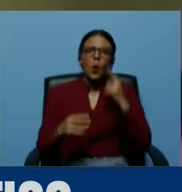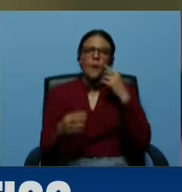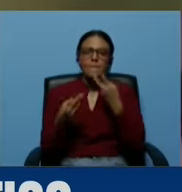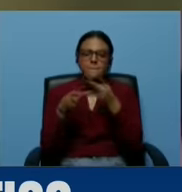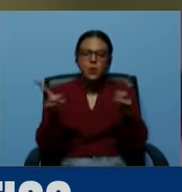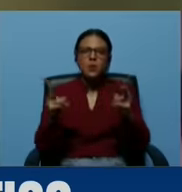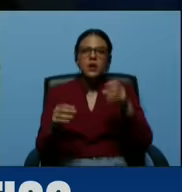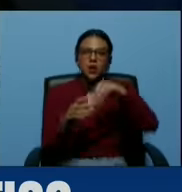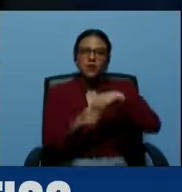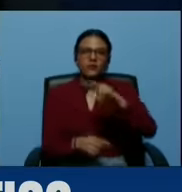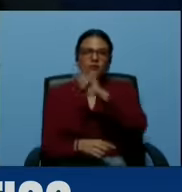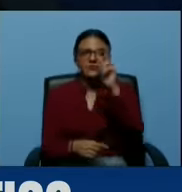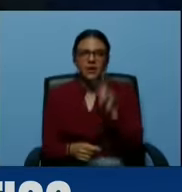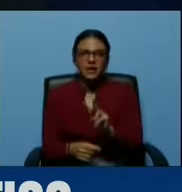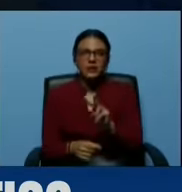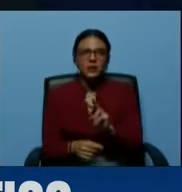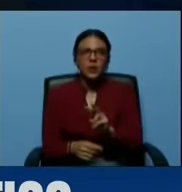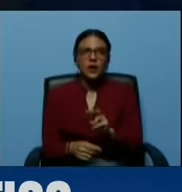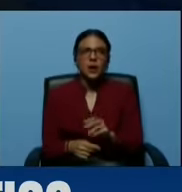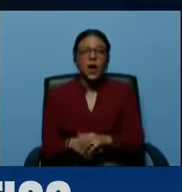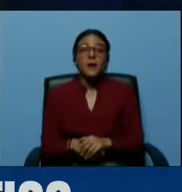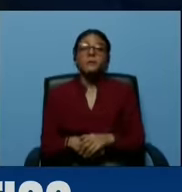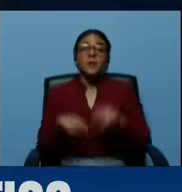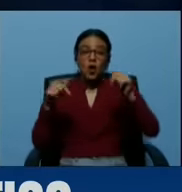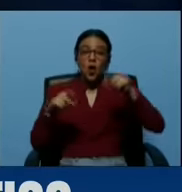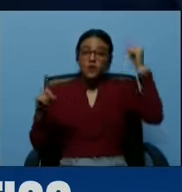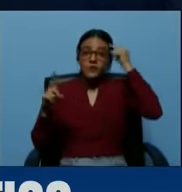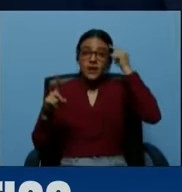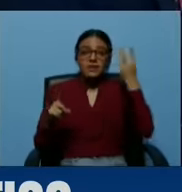Venezuela. En fecha 20 de junio,